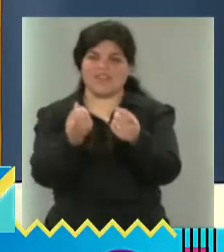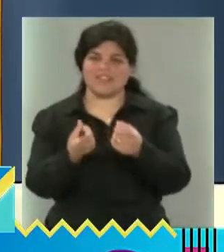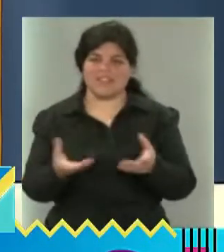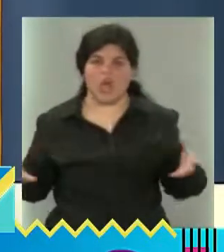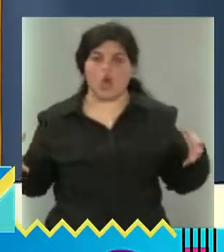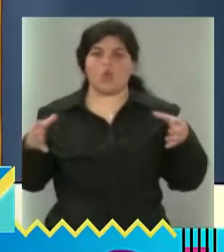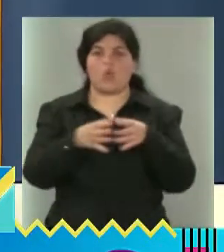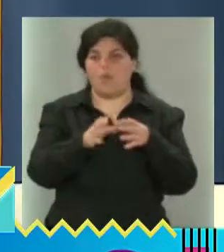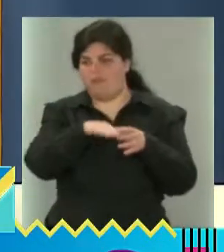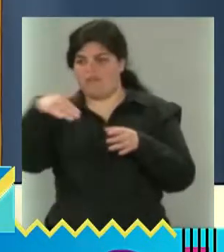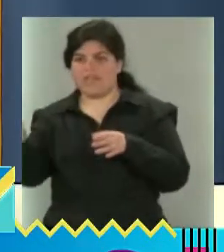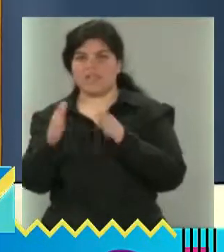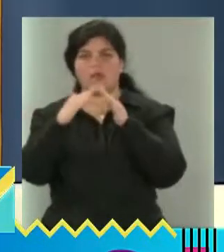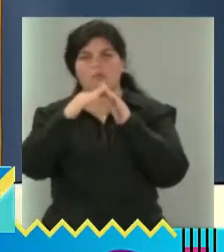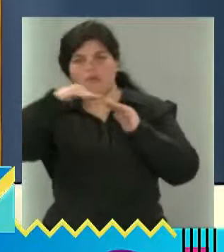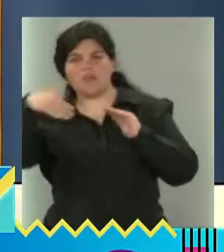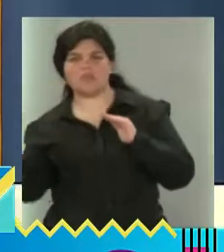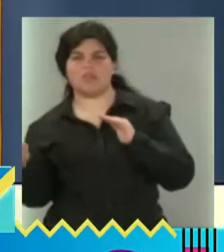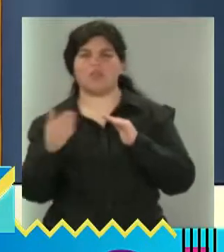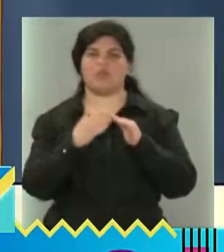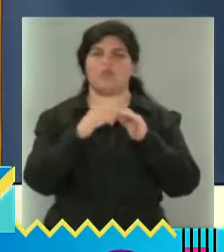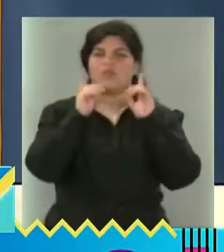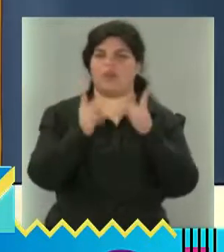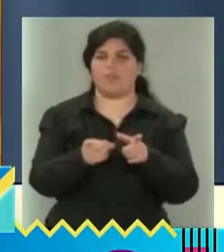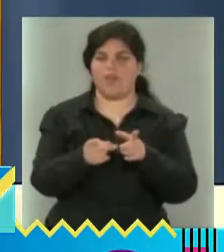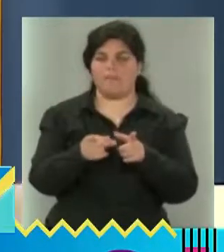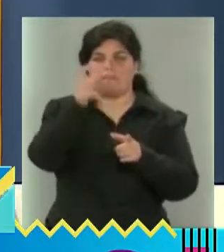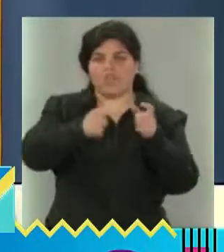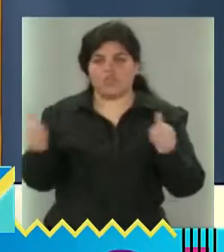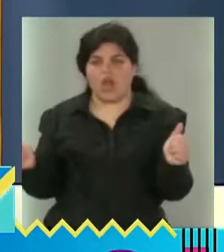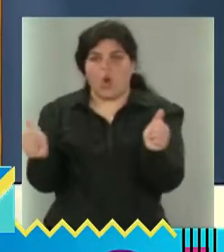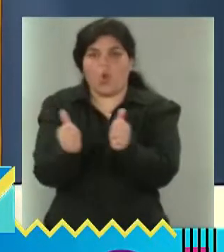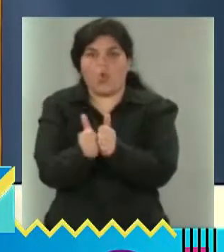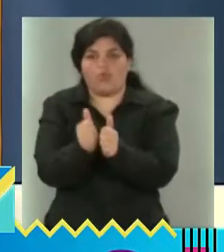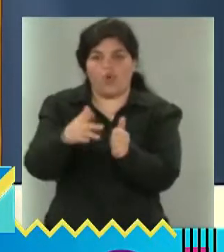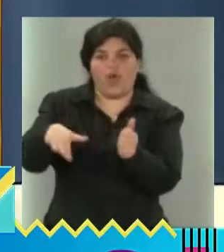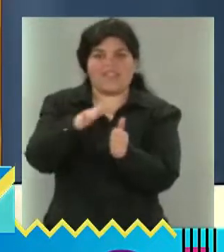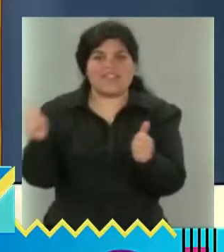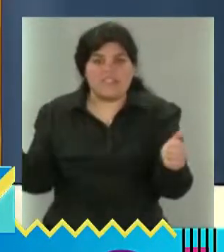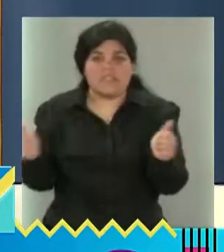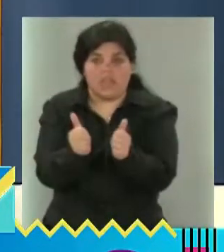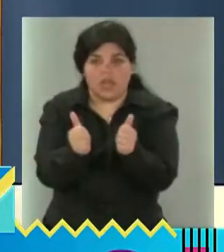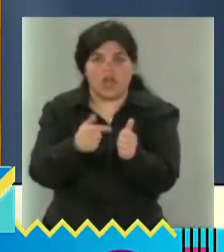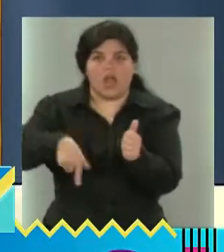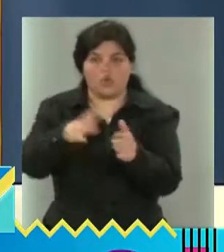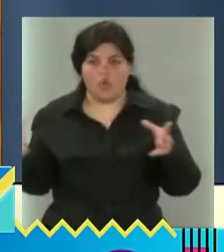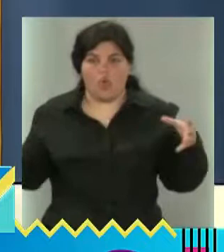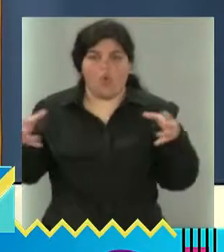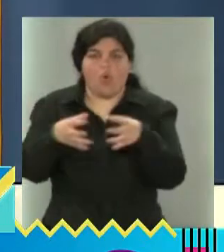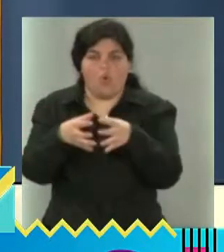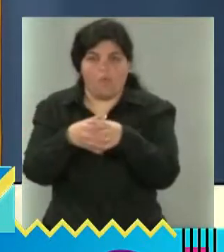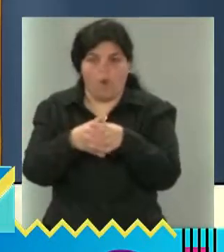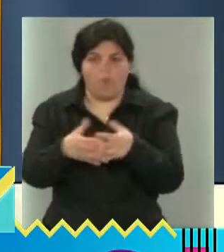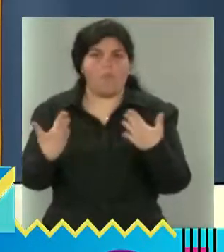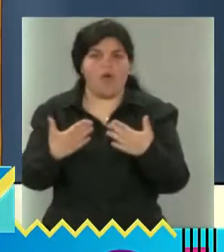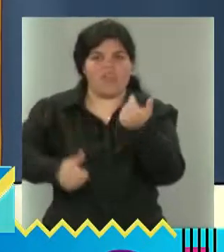con su vecino, con la persona que tiene cerca de la finca, para que en conjunto poder lograr la misma